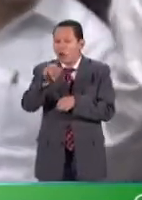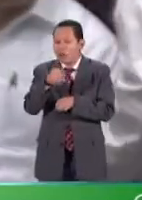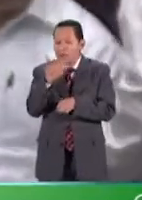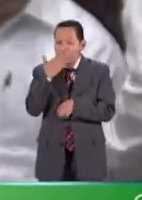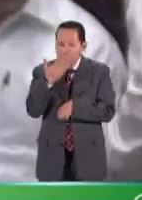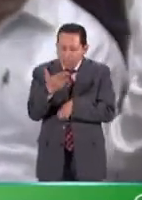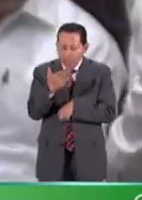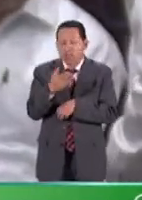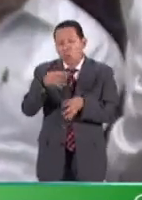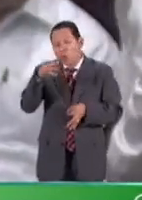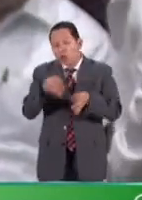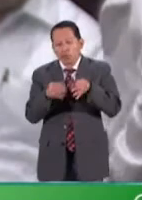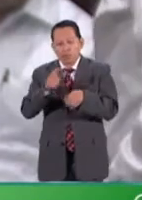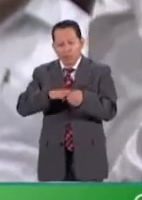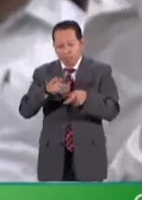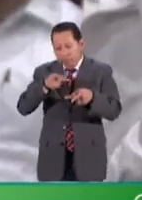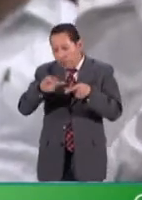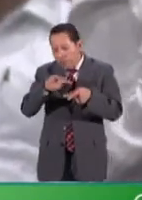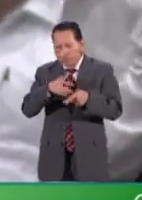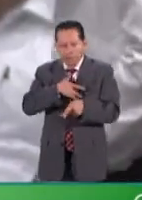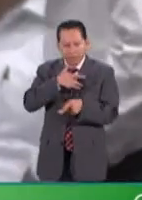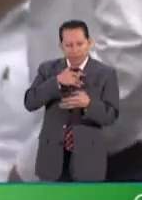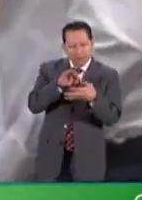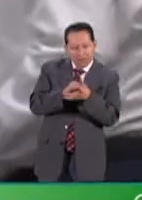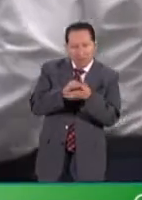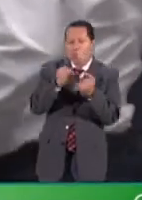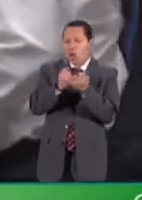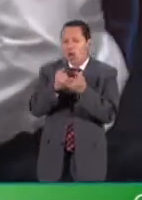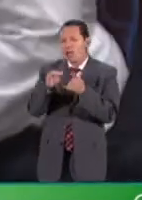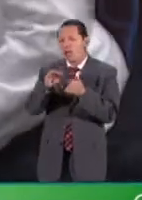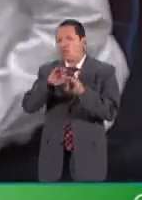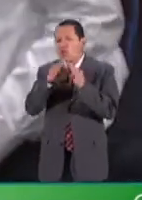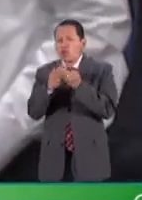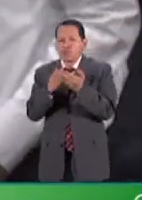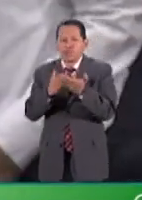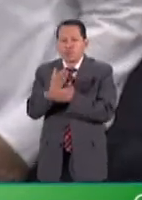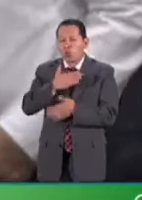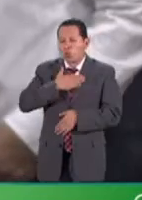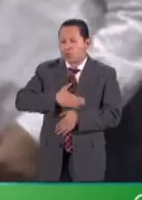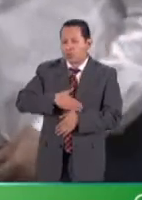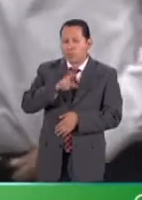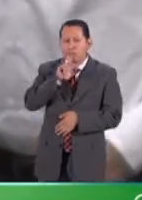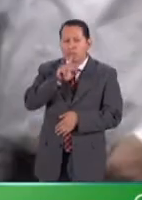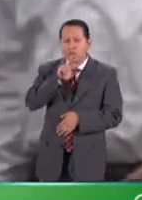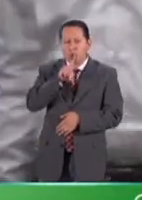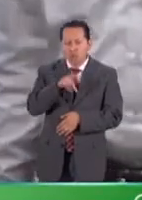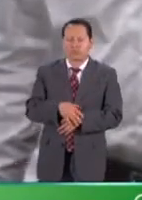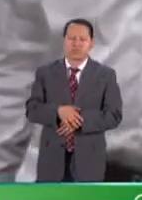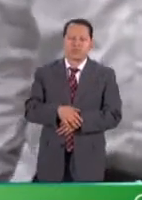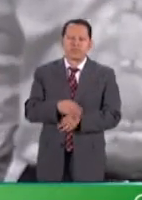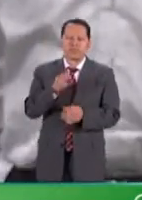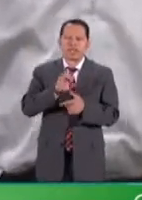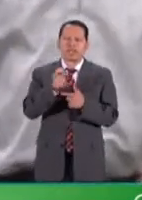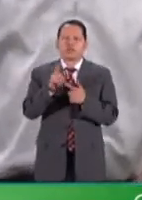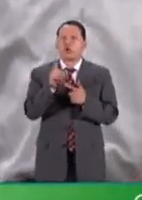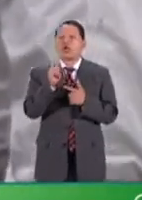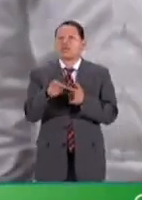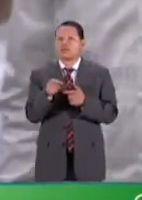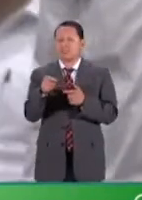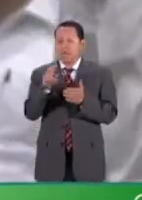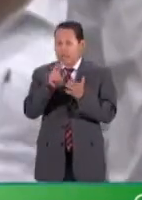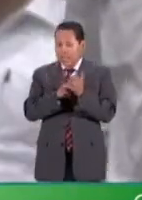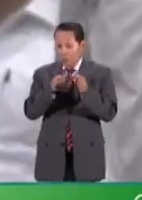más preparados y sensibles y mecanismos de acceso a la justicia más eficaces. Entonces, no es ni una